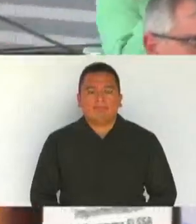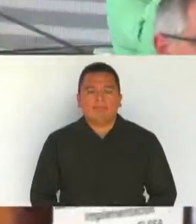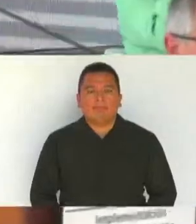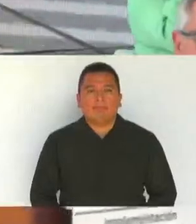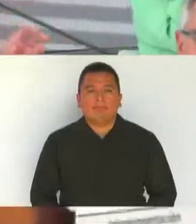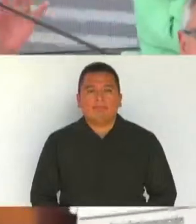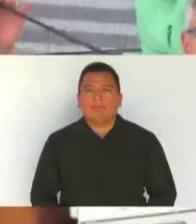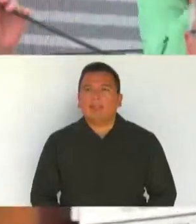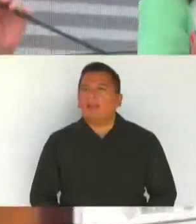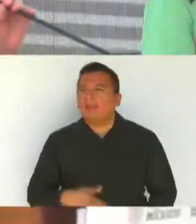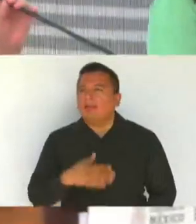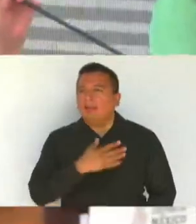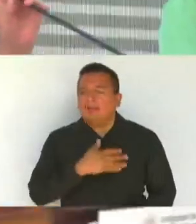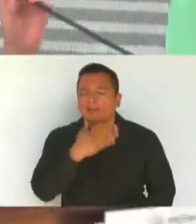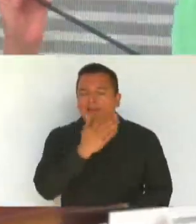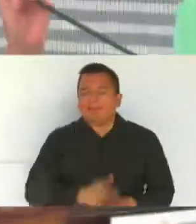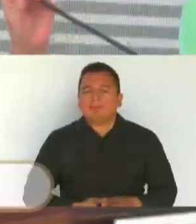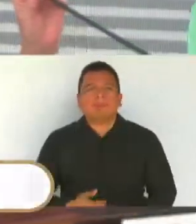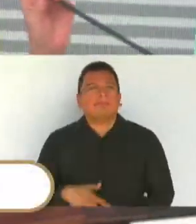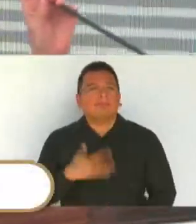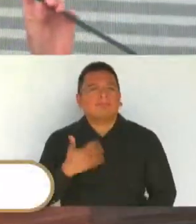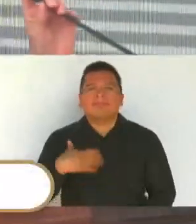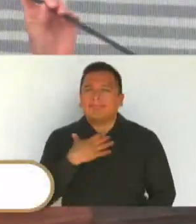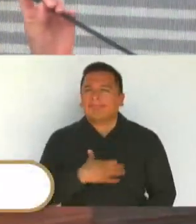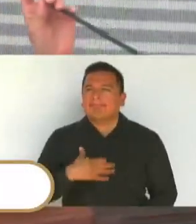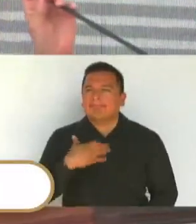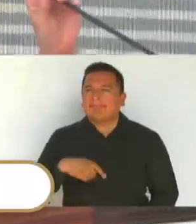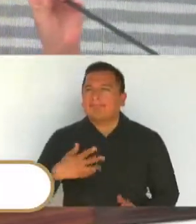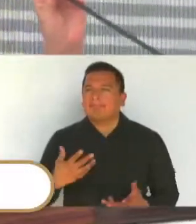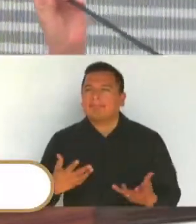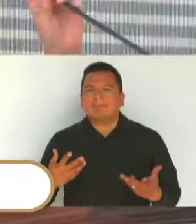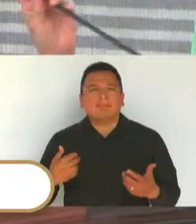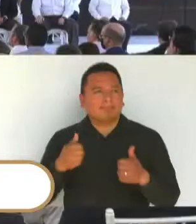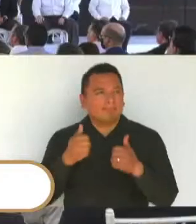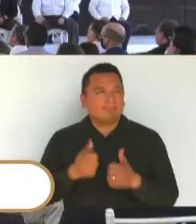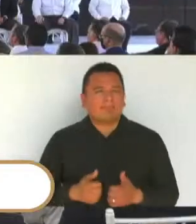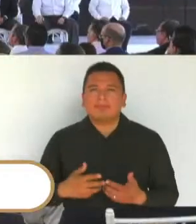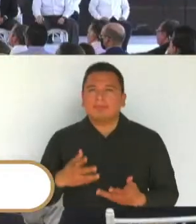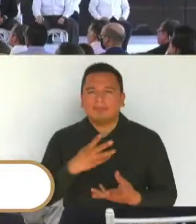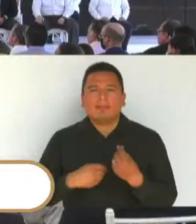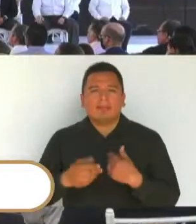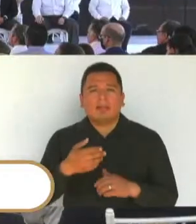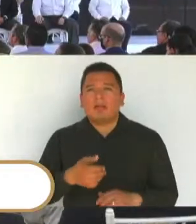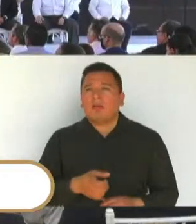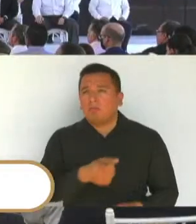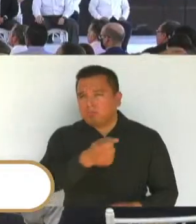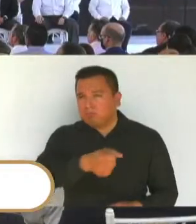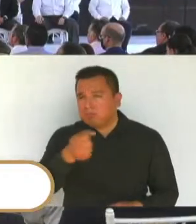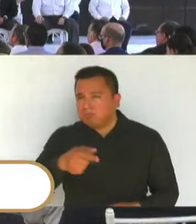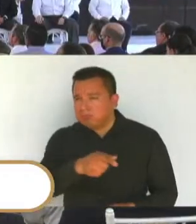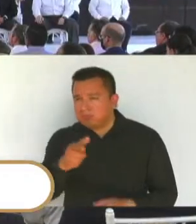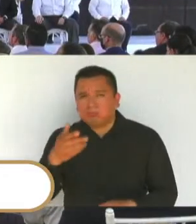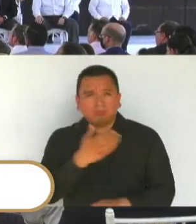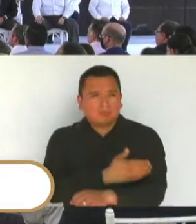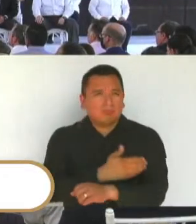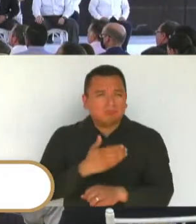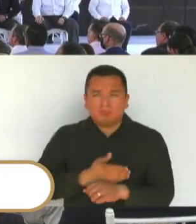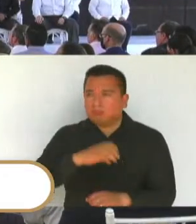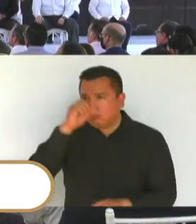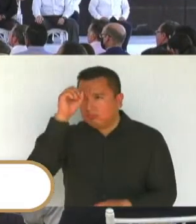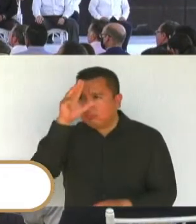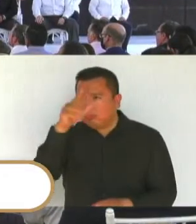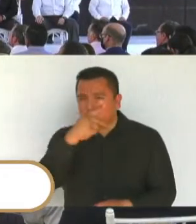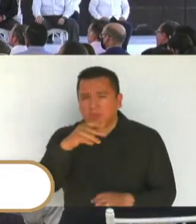Muy buenas tardes, me da muchísimo gusto estar aquí. Saludo con muchísimo gusto a todos nuestros amigos y amigas mineros, trabajadores que han hecho una